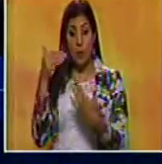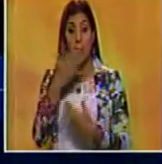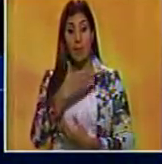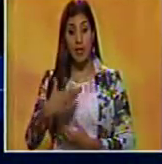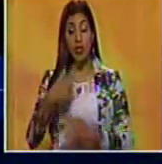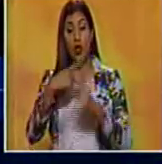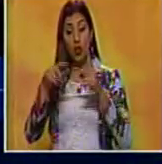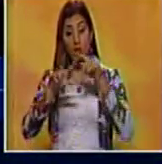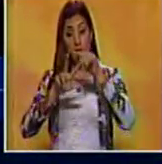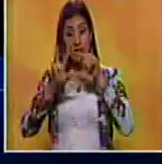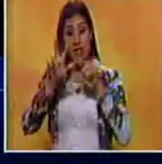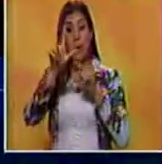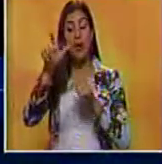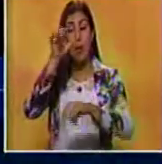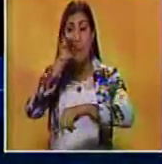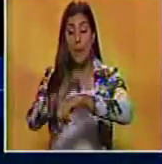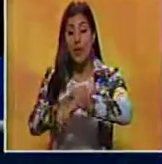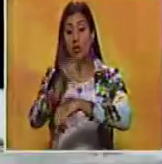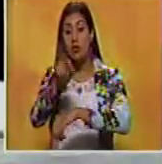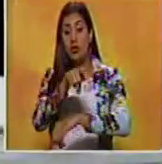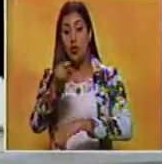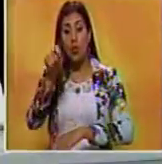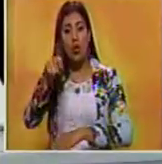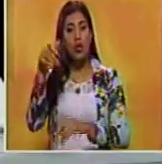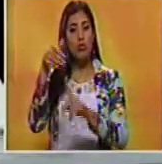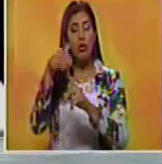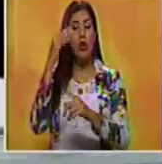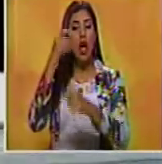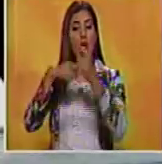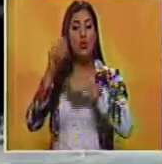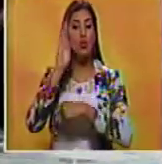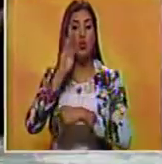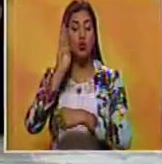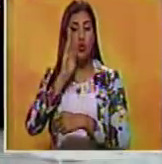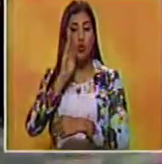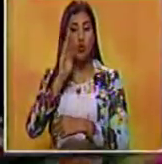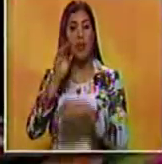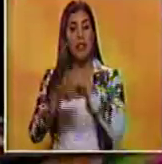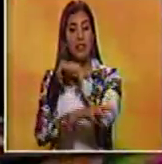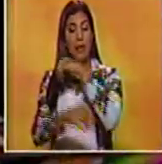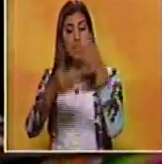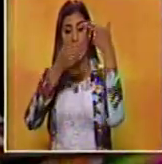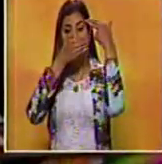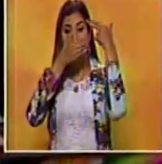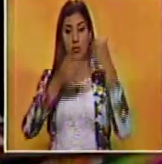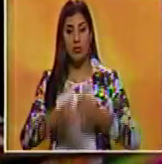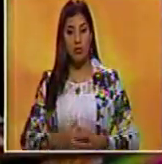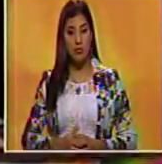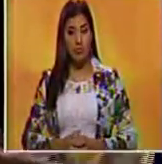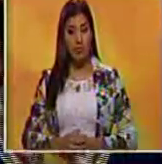tres procesados irán o no a juicio por asociación ilícita y secuestro.